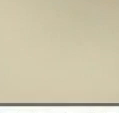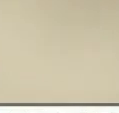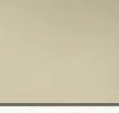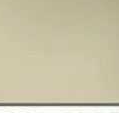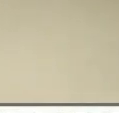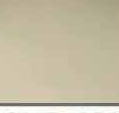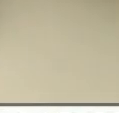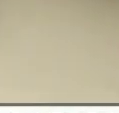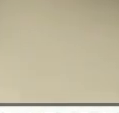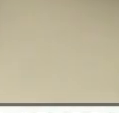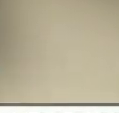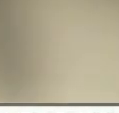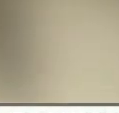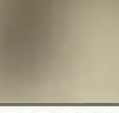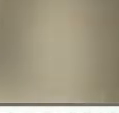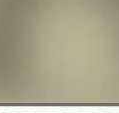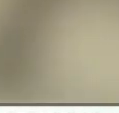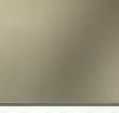dedicados al narcotráfico.